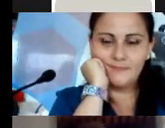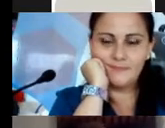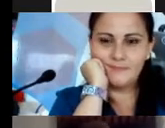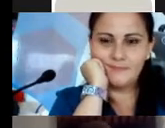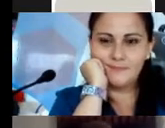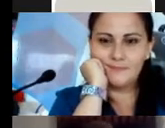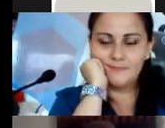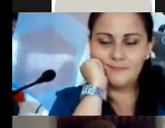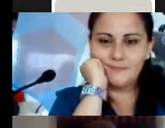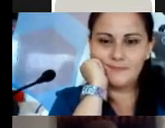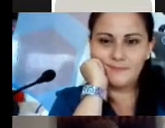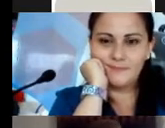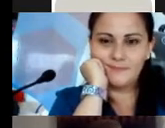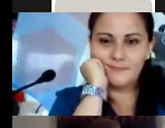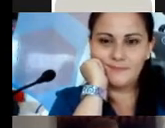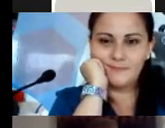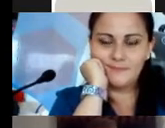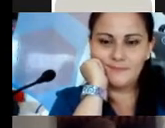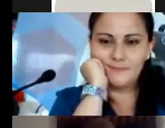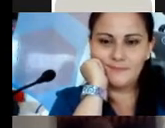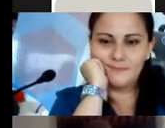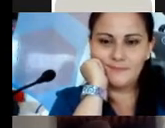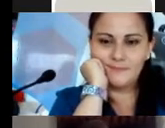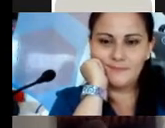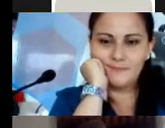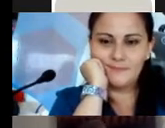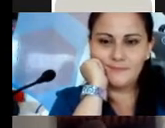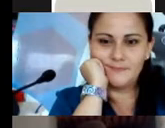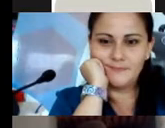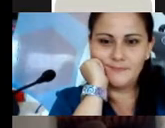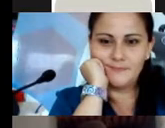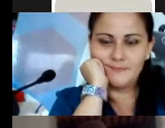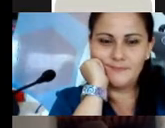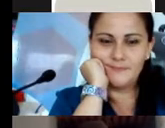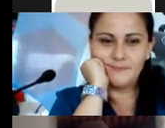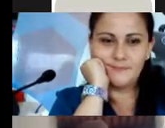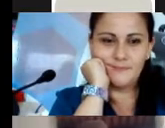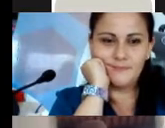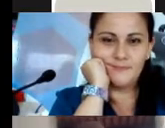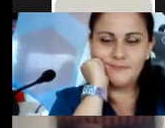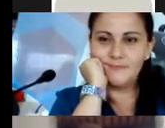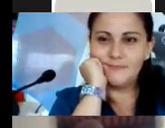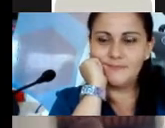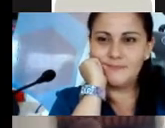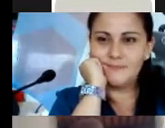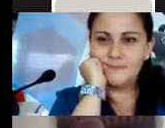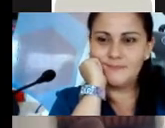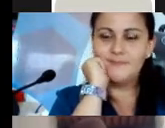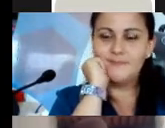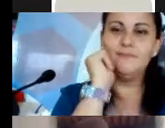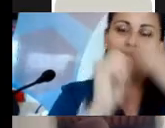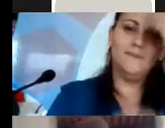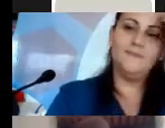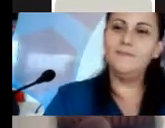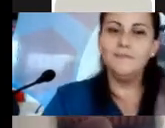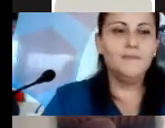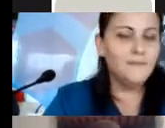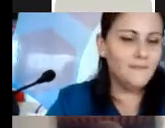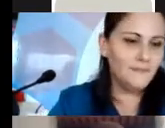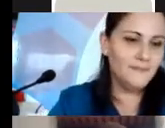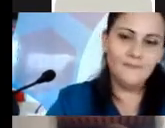negro arriba puede tener una densidad a discreción del trabajo del terapeuta en base al paciente que tiene